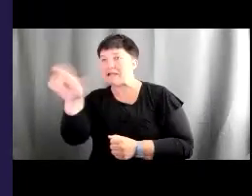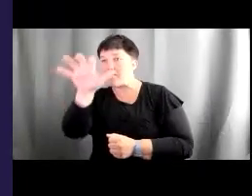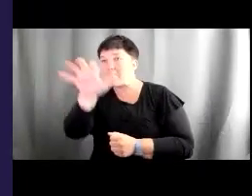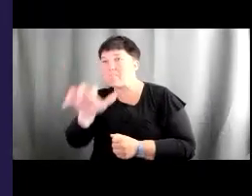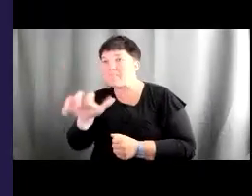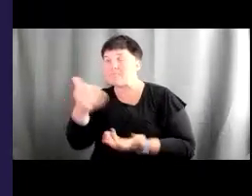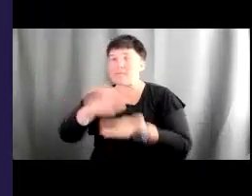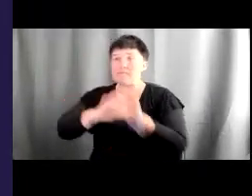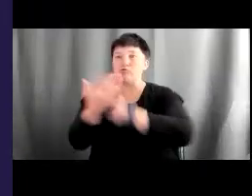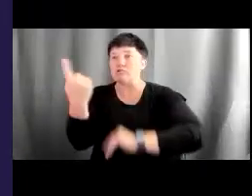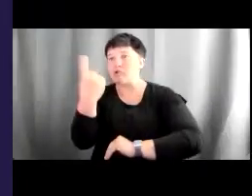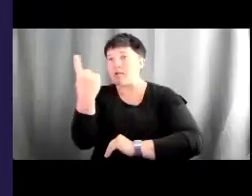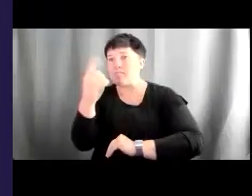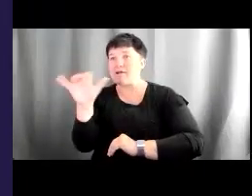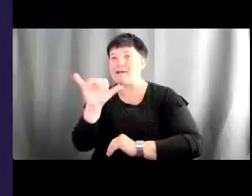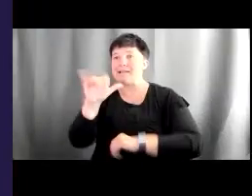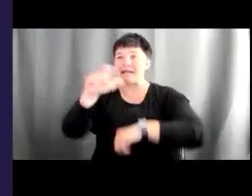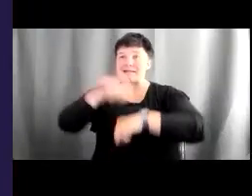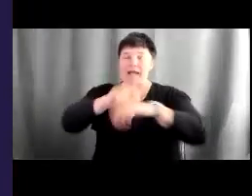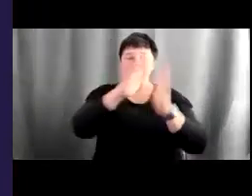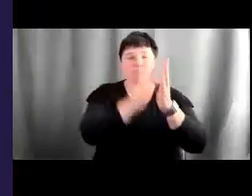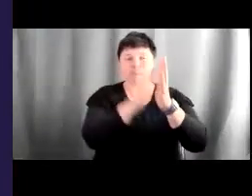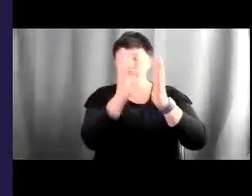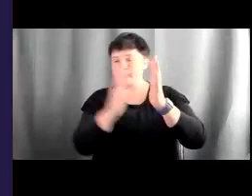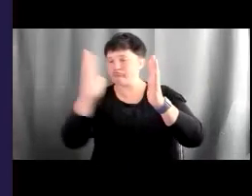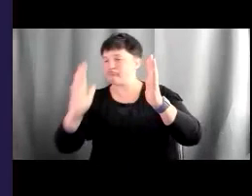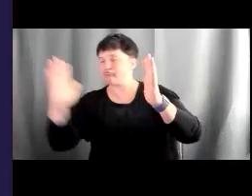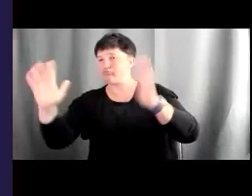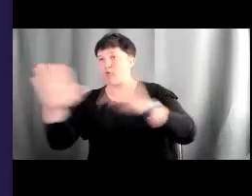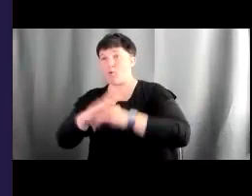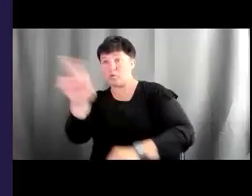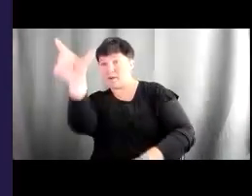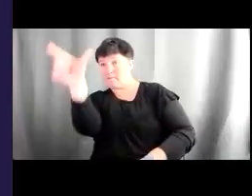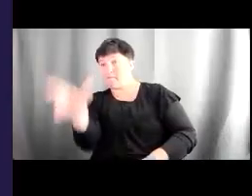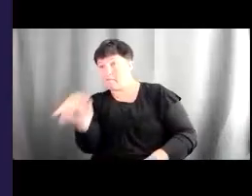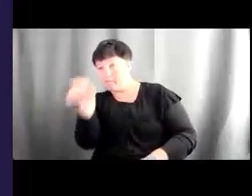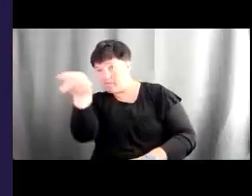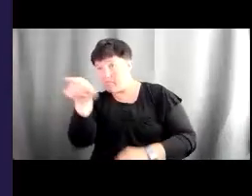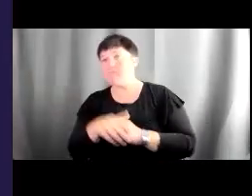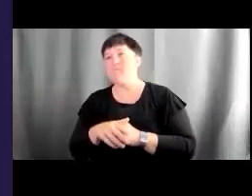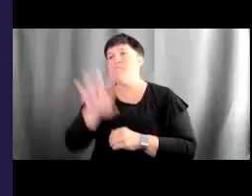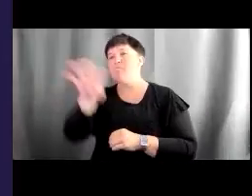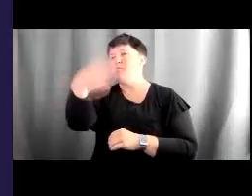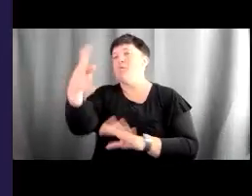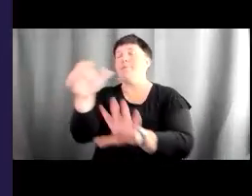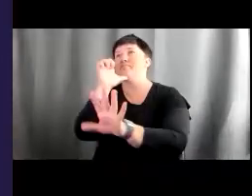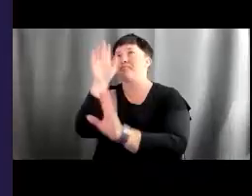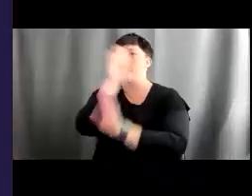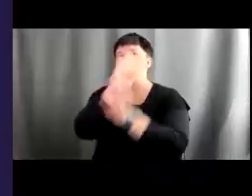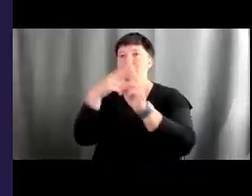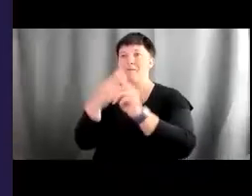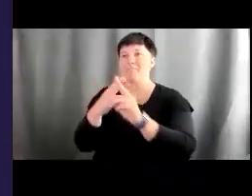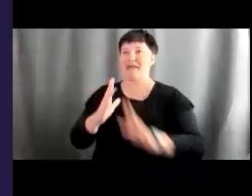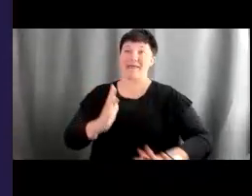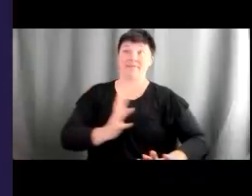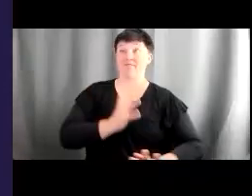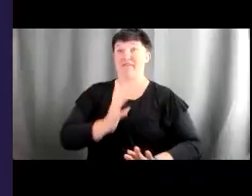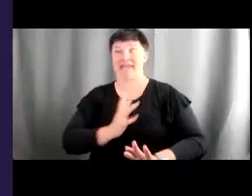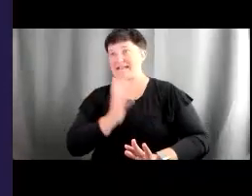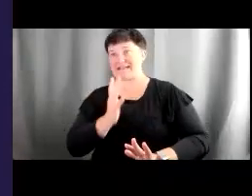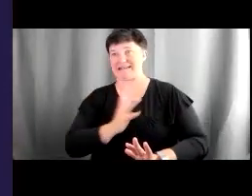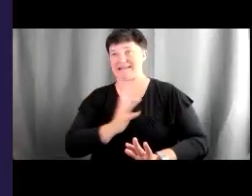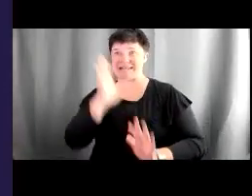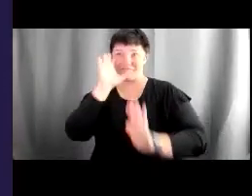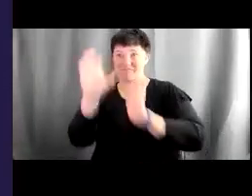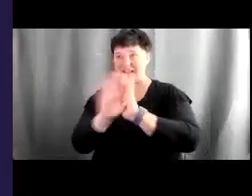podría tornarse en algo como una serie temporal aquí a la derecha. Entonces, en este gráfico, no se preocupe por todas las